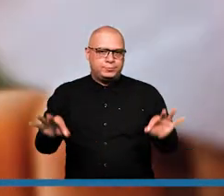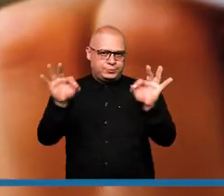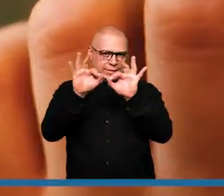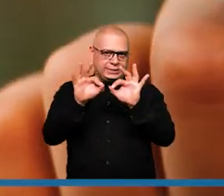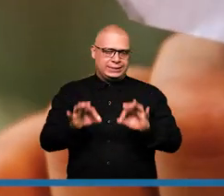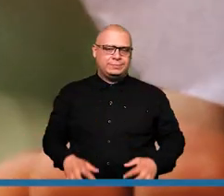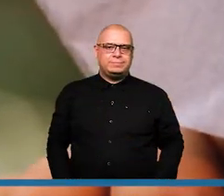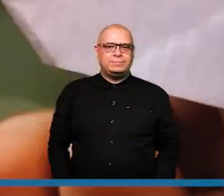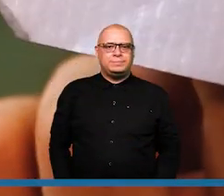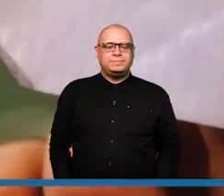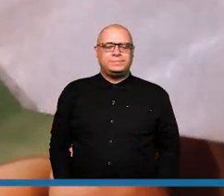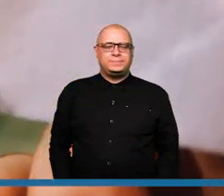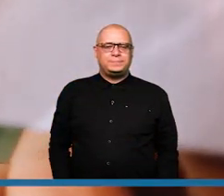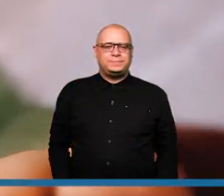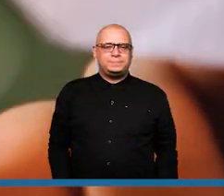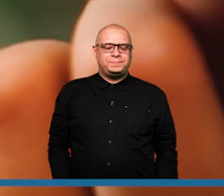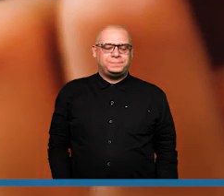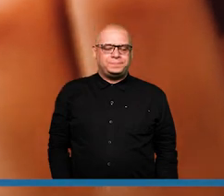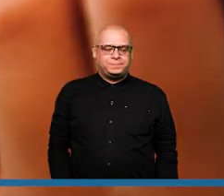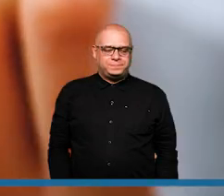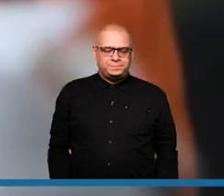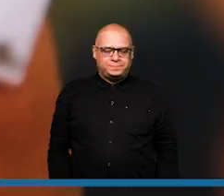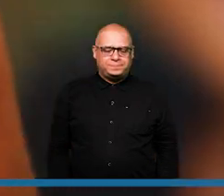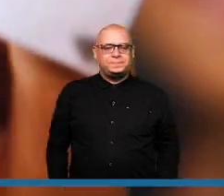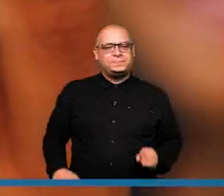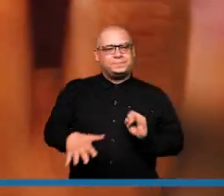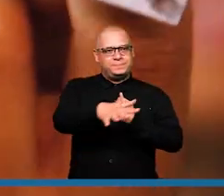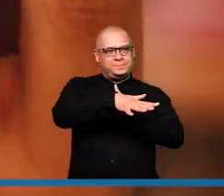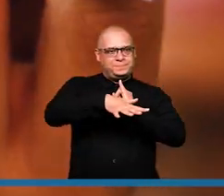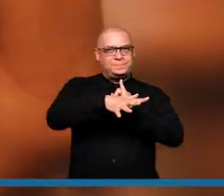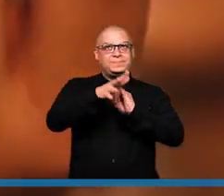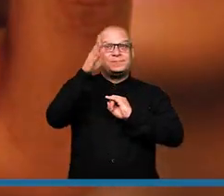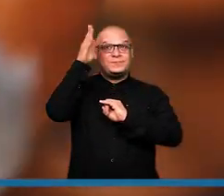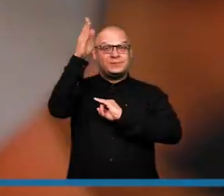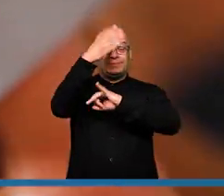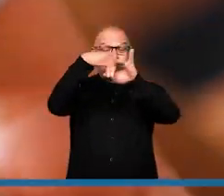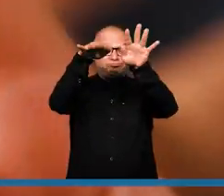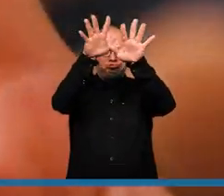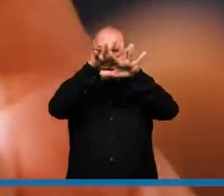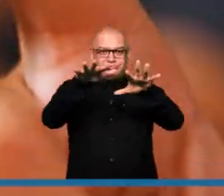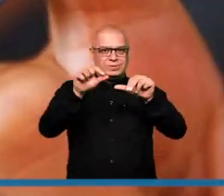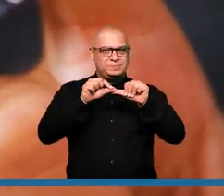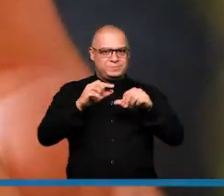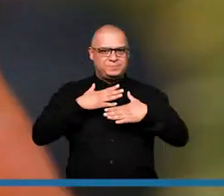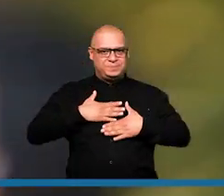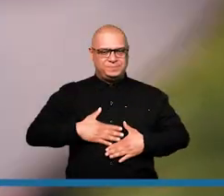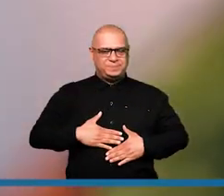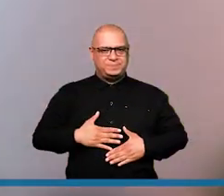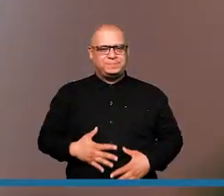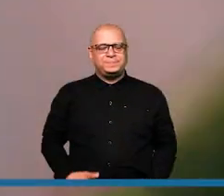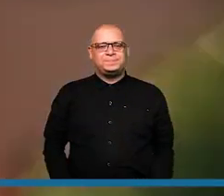Área Metropolitana del Valle de Aburrá. Futuro sostenible.